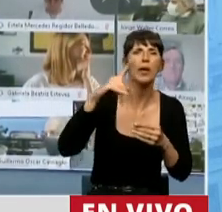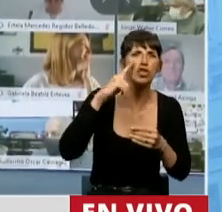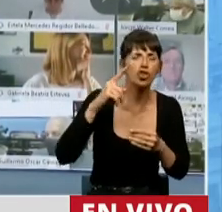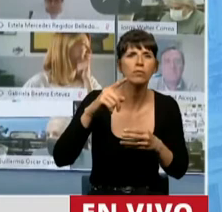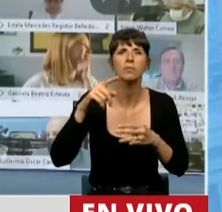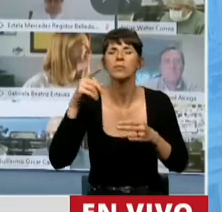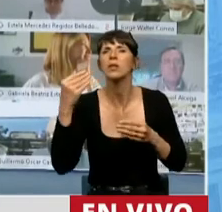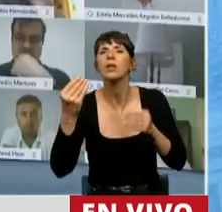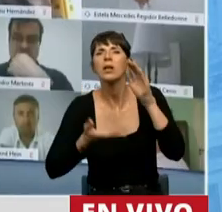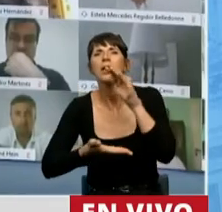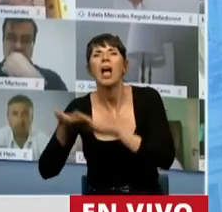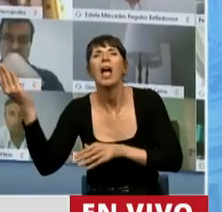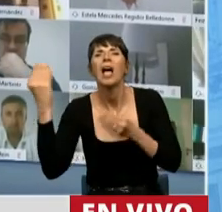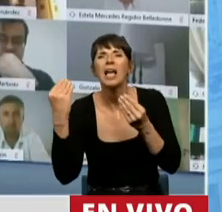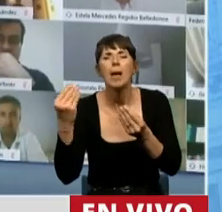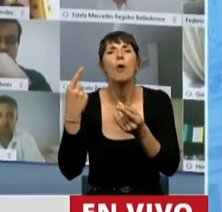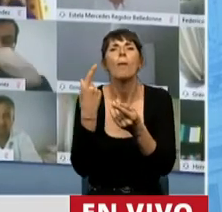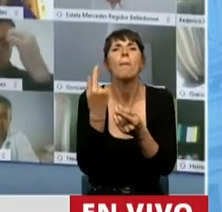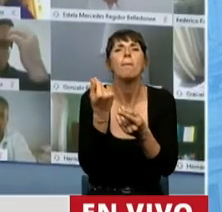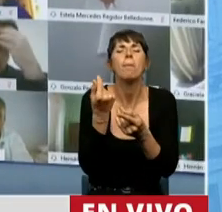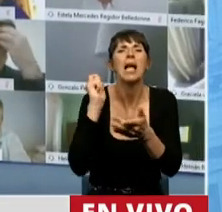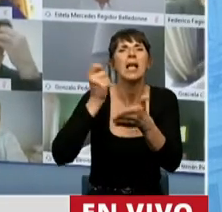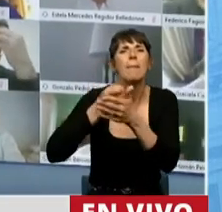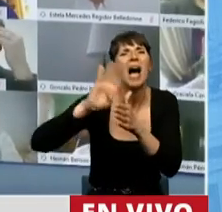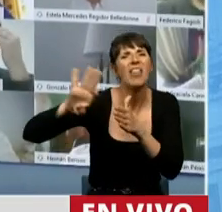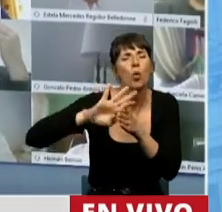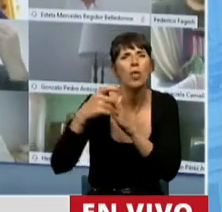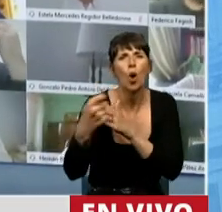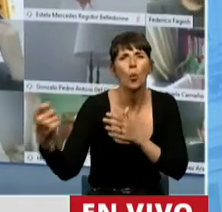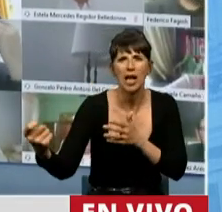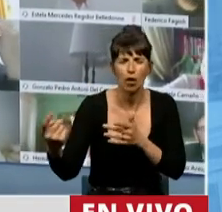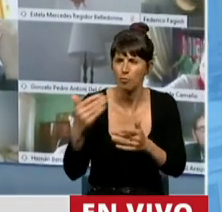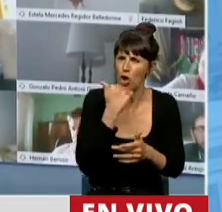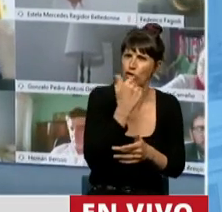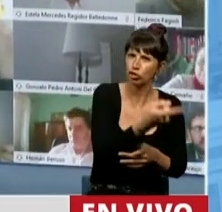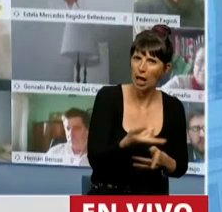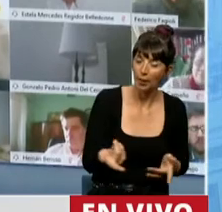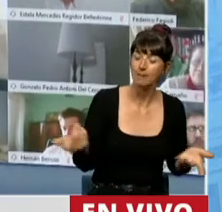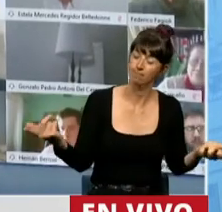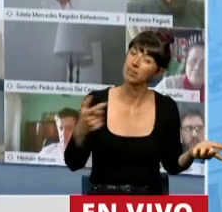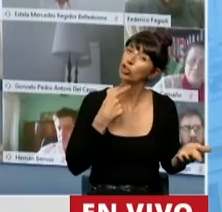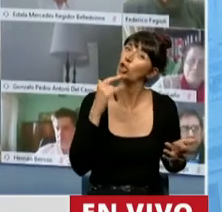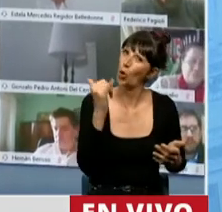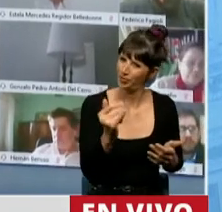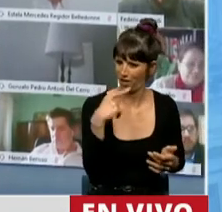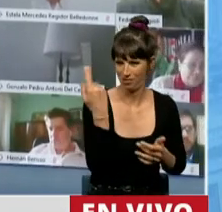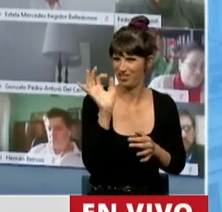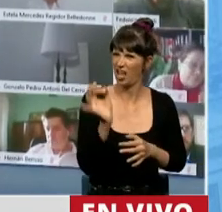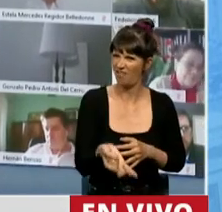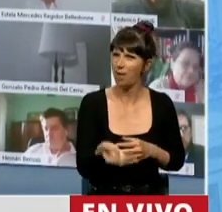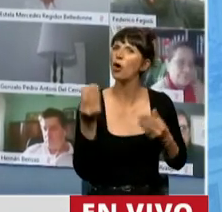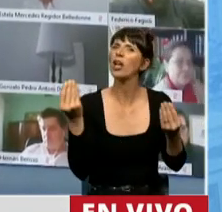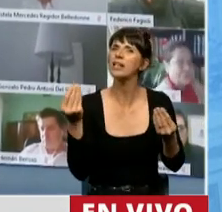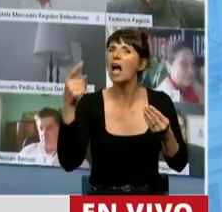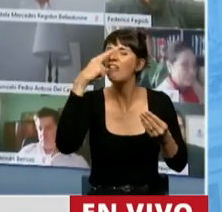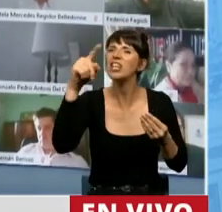nadie supo bien qué era. Bueno, me imagino qué diario leería el exministro, pero quiero decir que nosotros y nosotras sí sabíamos de qué se trataba y de qué se trató lo